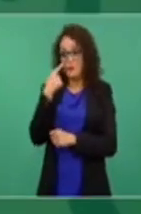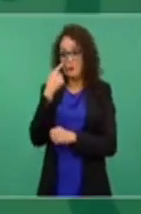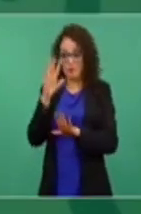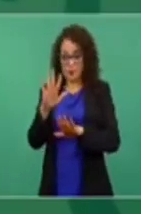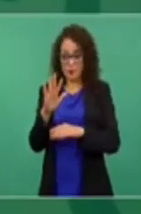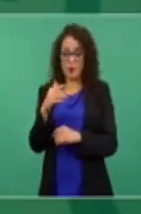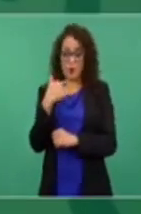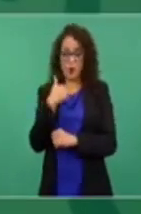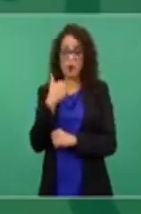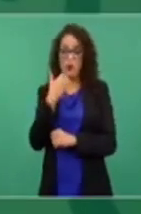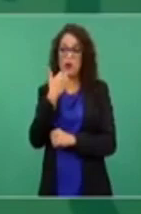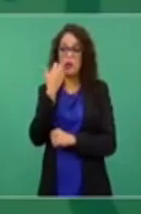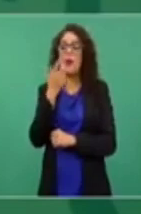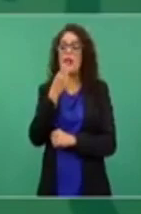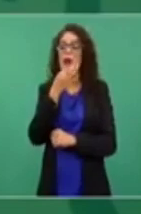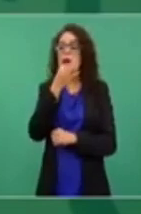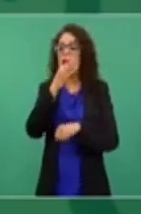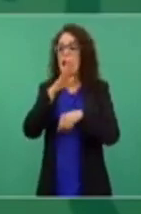prestar,